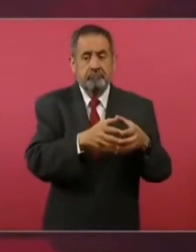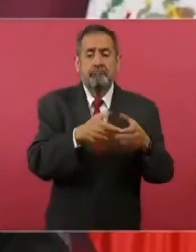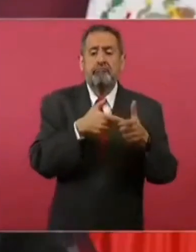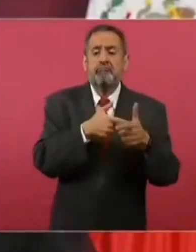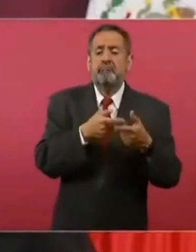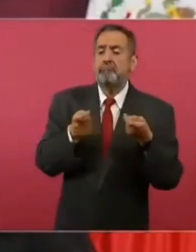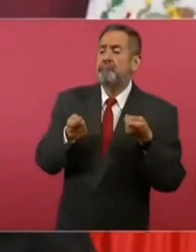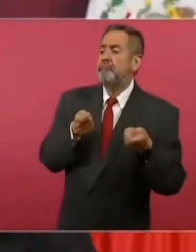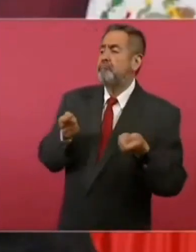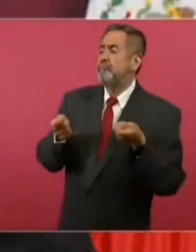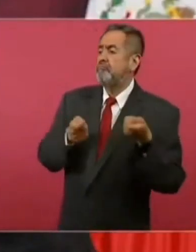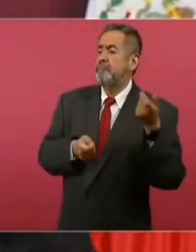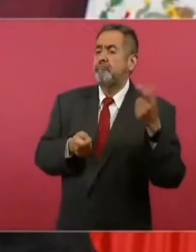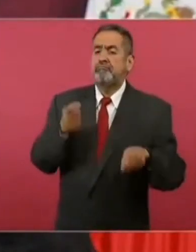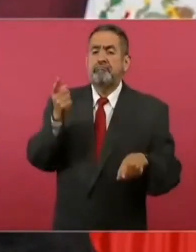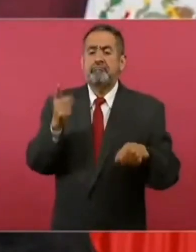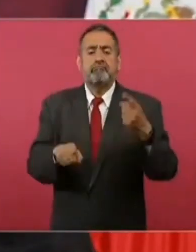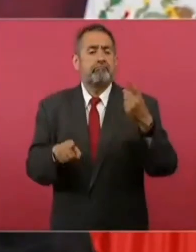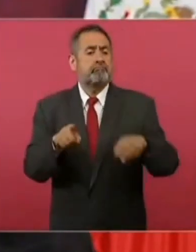dominando.